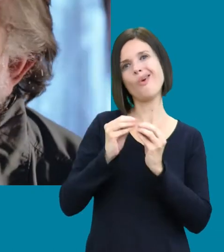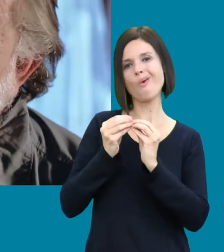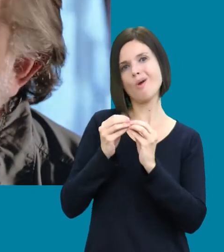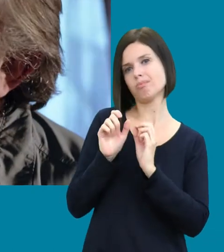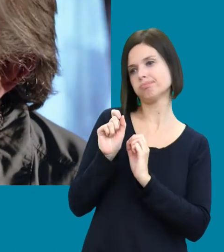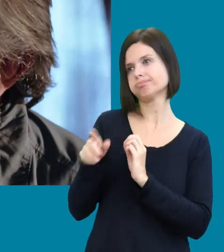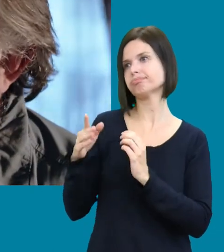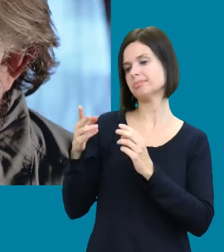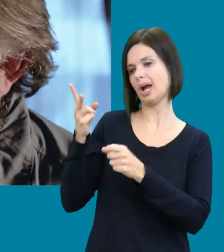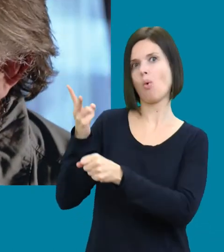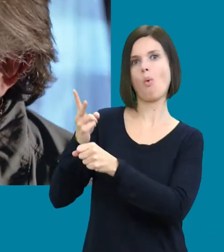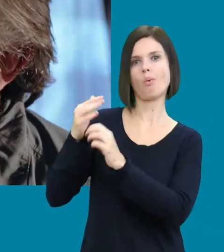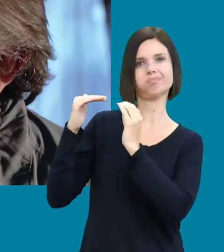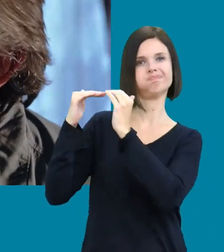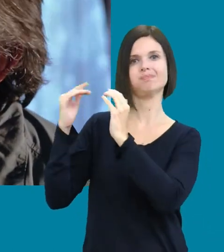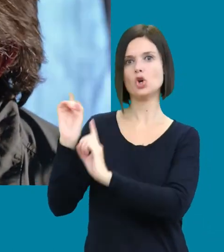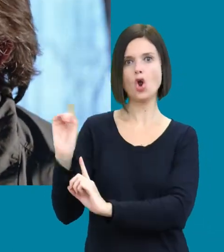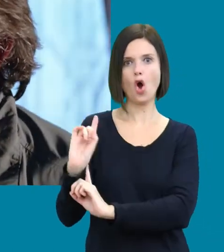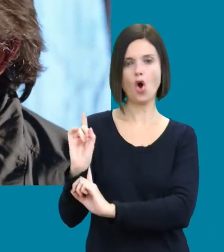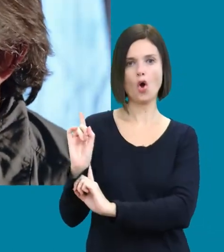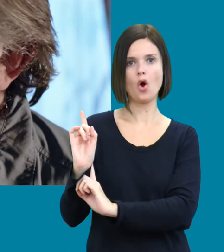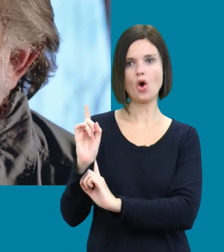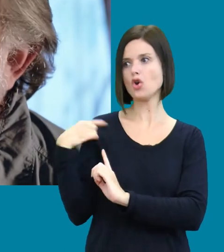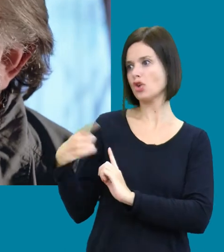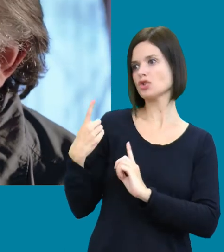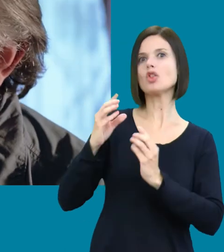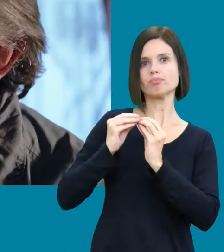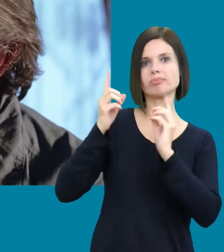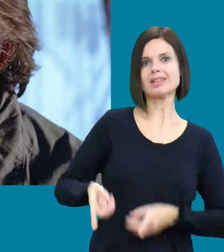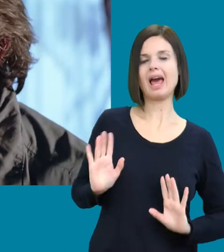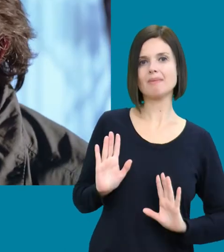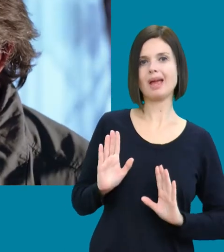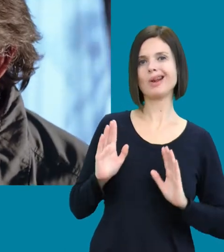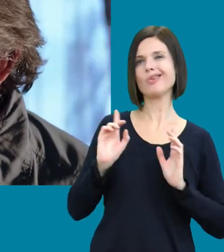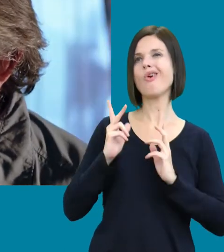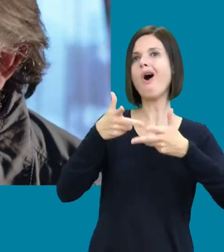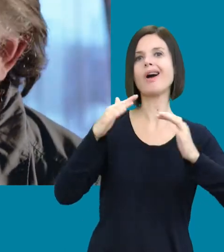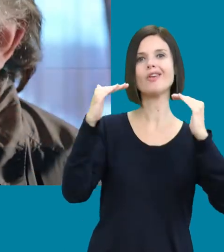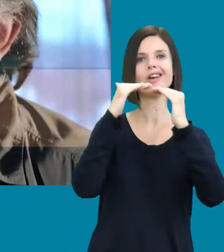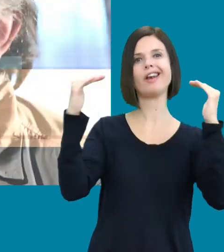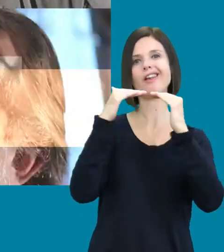de nivel medio, que también nosotros somos un problema, y no estoy hablando de nivel académico.